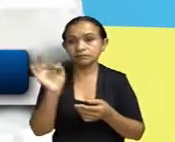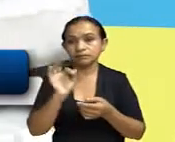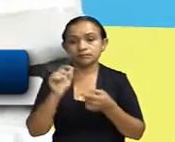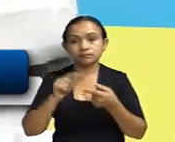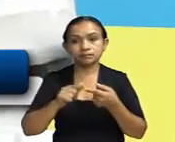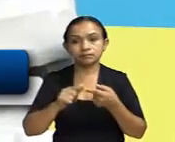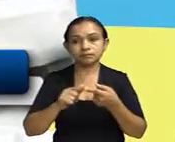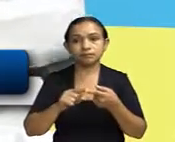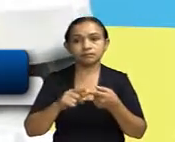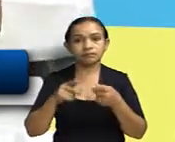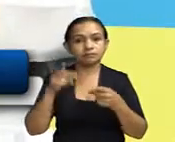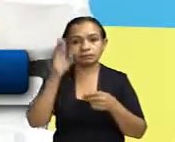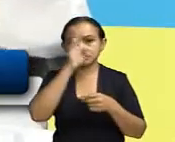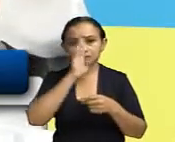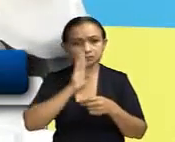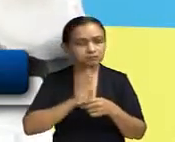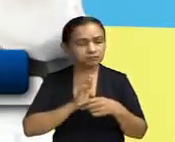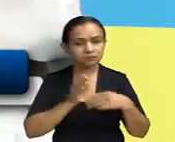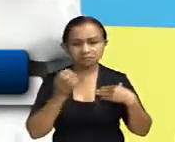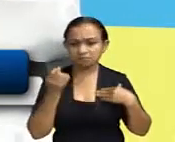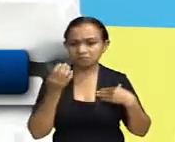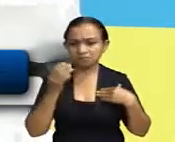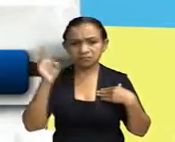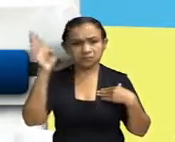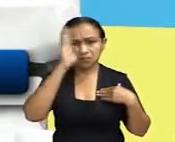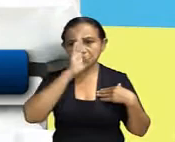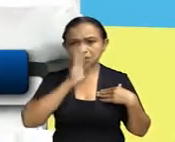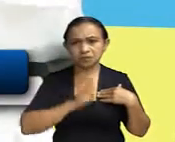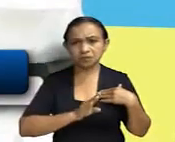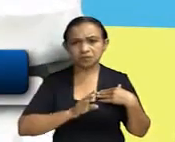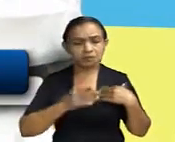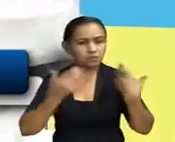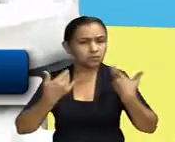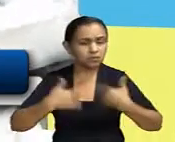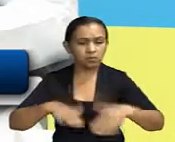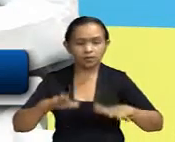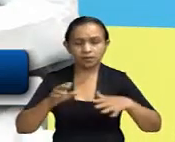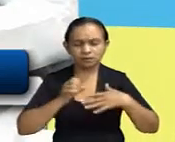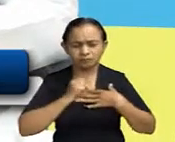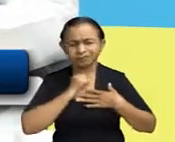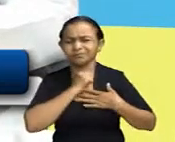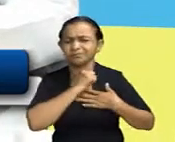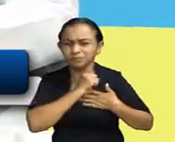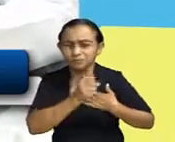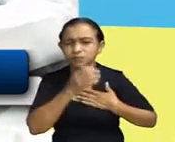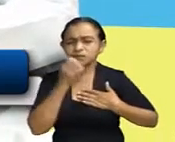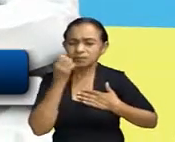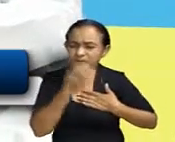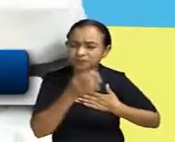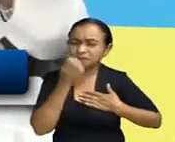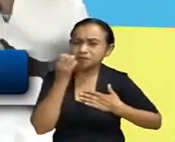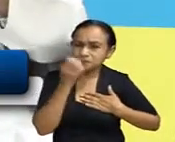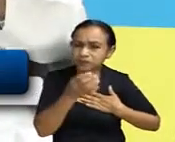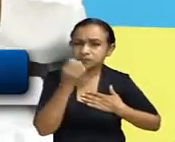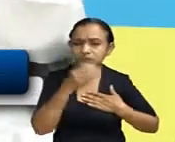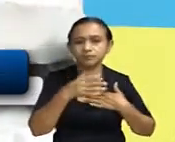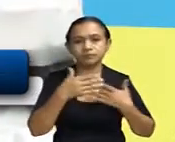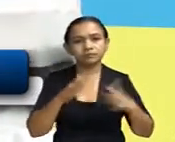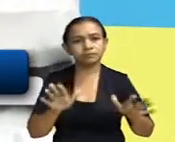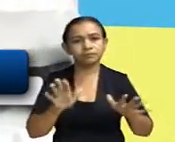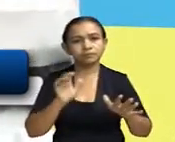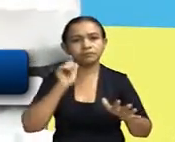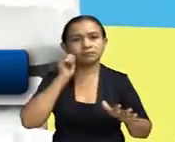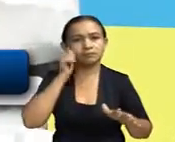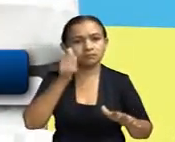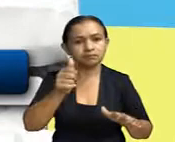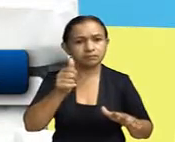inestable, el que de repente nunca ha presentado dolor, de forma espontánea presenta ese dolor y se le quita y al día